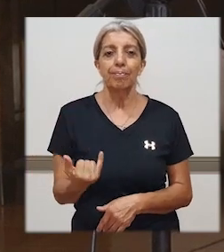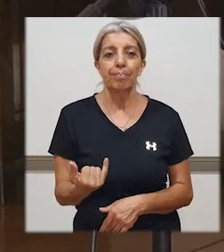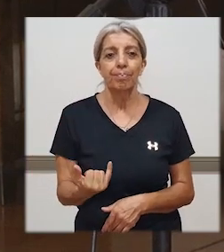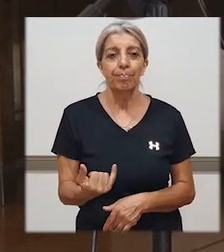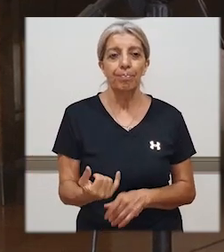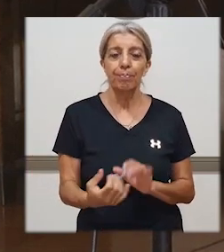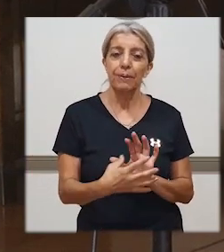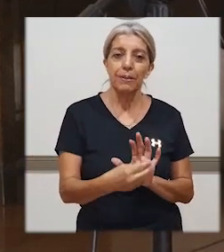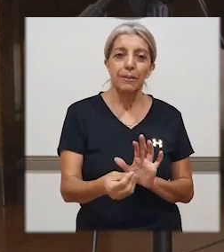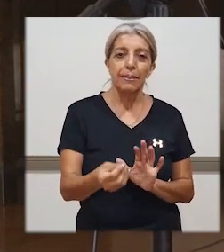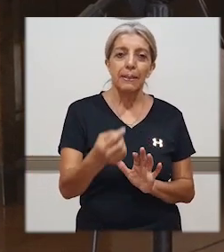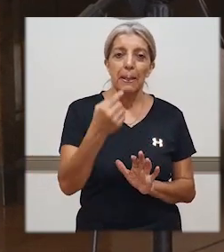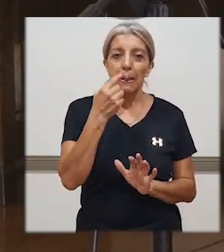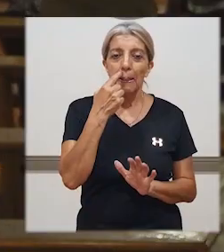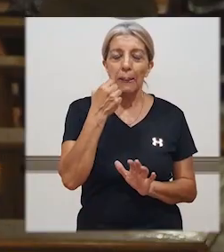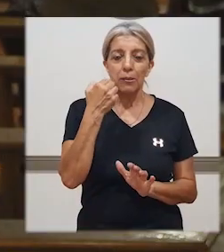nosotros.